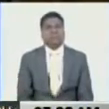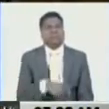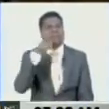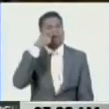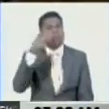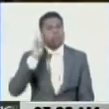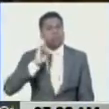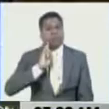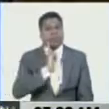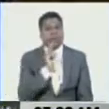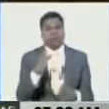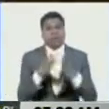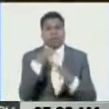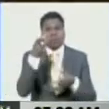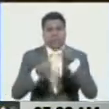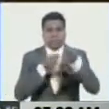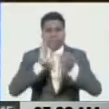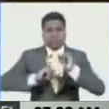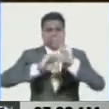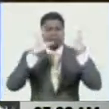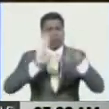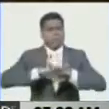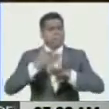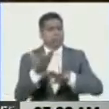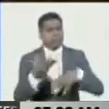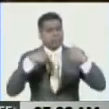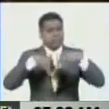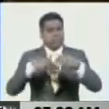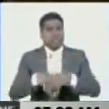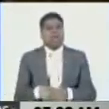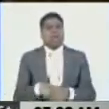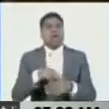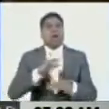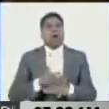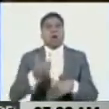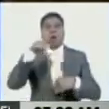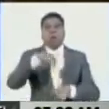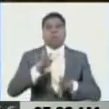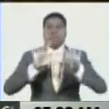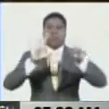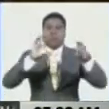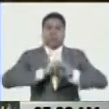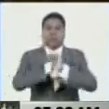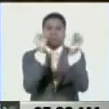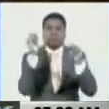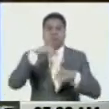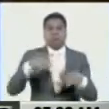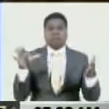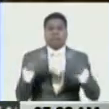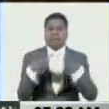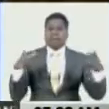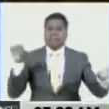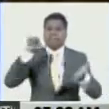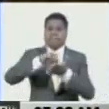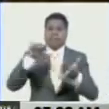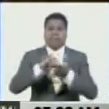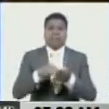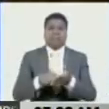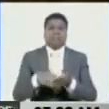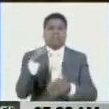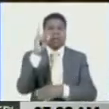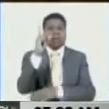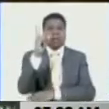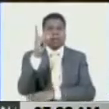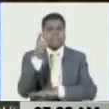y aparte todo lo que es la explicación de por qué se sigue movilizando. Bueno, la respuesta hoy a las 9 de la mañana comienza esa gran concentración allí en los monolitos, en el